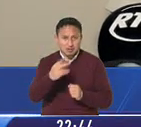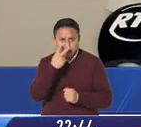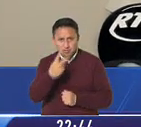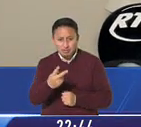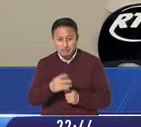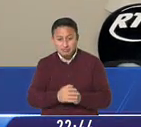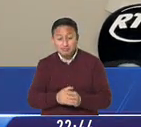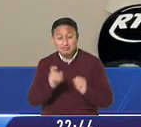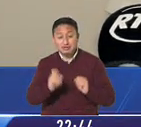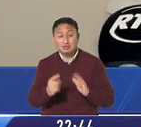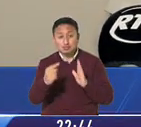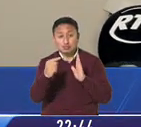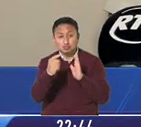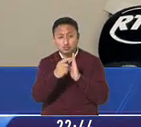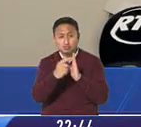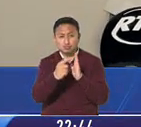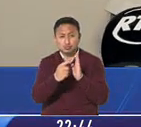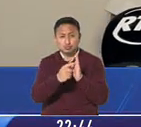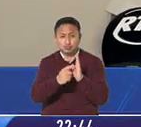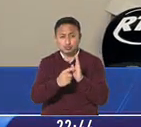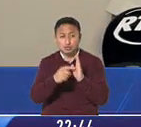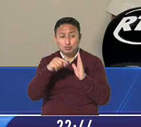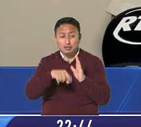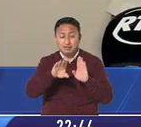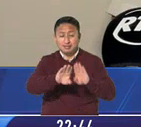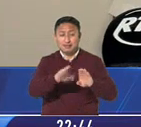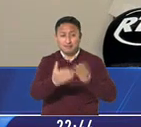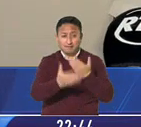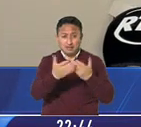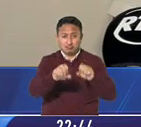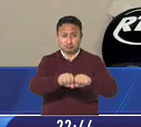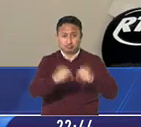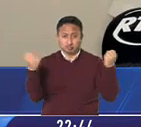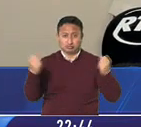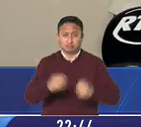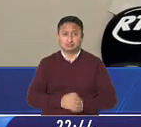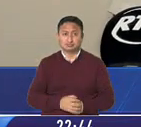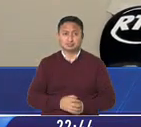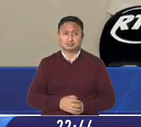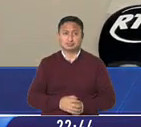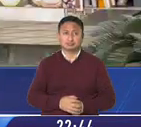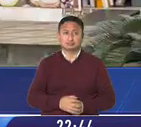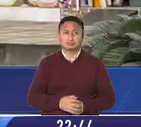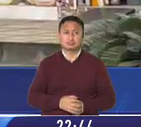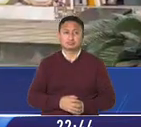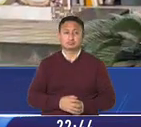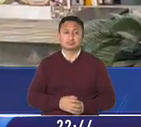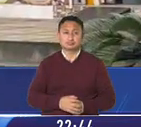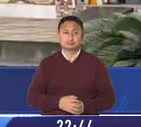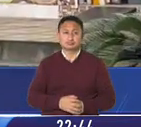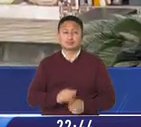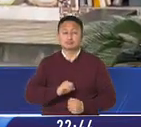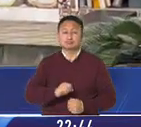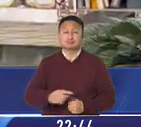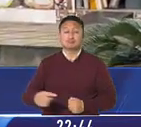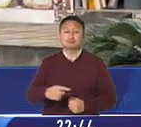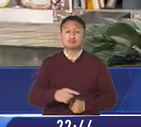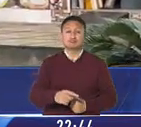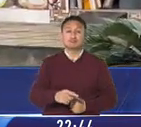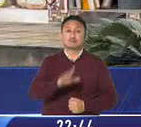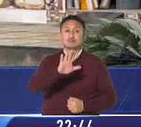que han utilizado elementos para poder facilitar la apertura de las seguridades en torno a este cajero. Se conoció que la acción